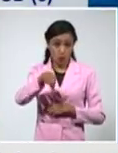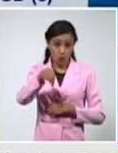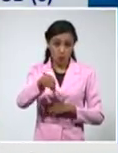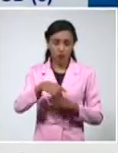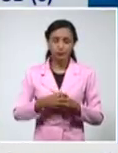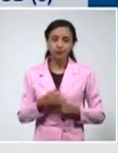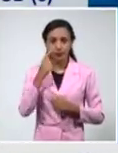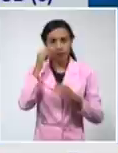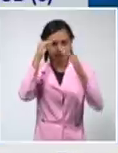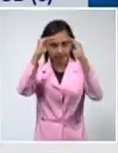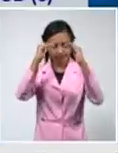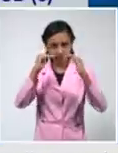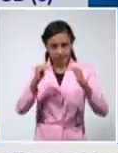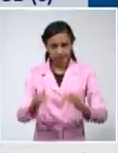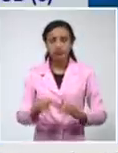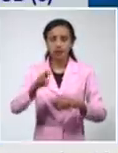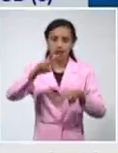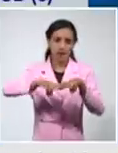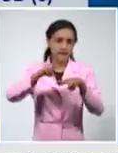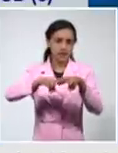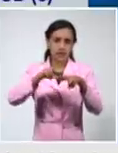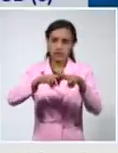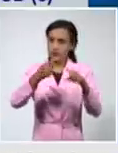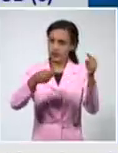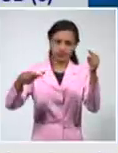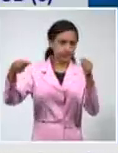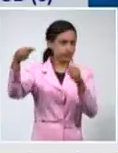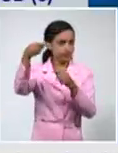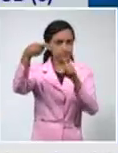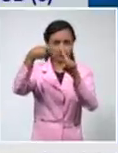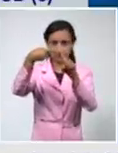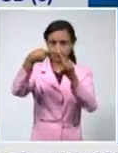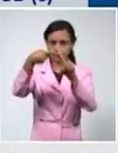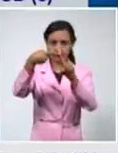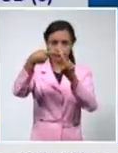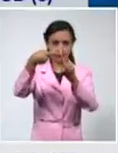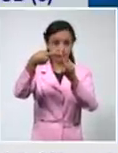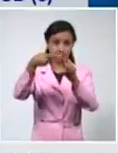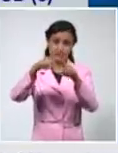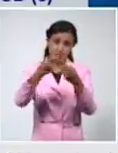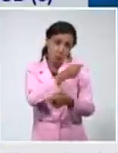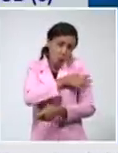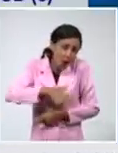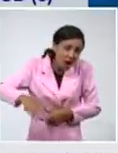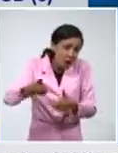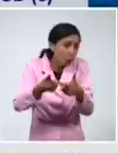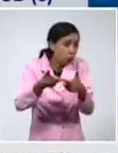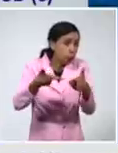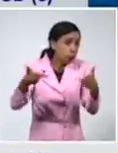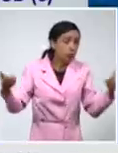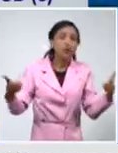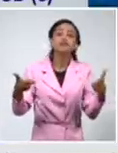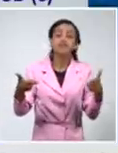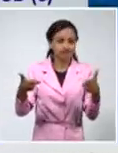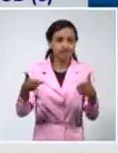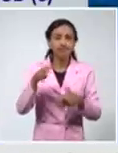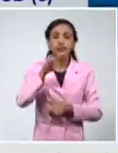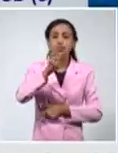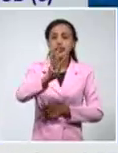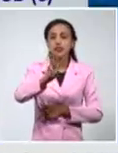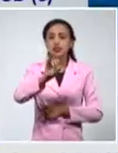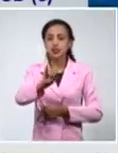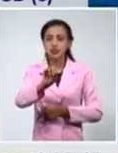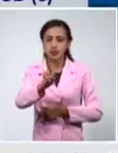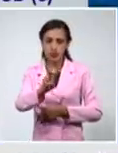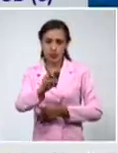como es natural, La Habana, con su complejidad, su volumen, su población, el mayor número, 362,